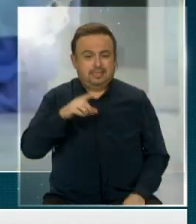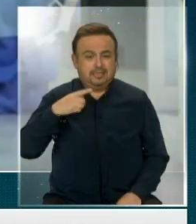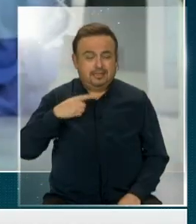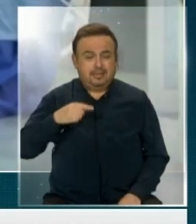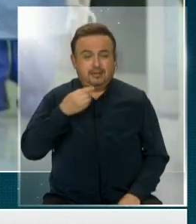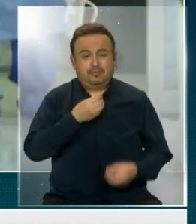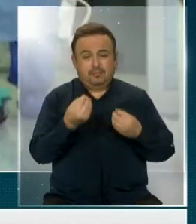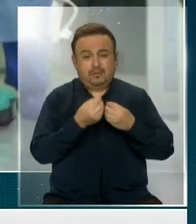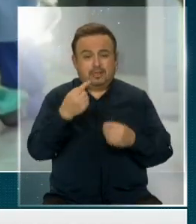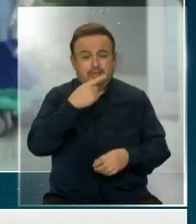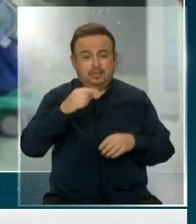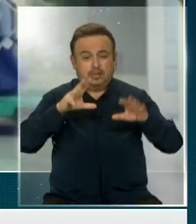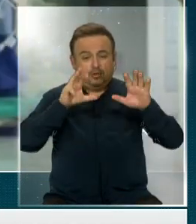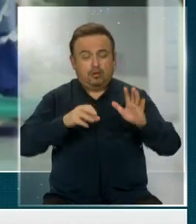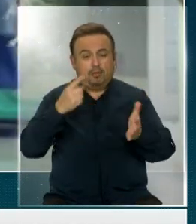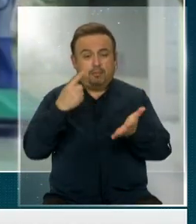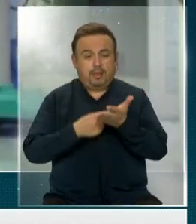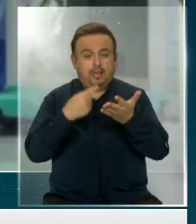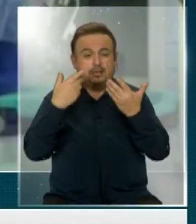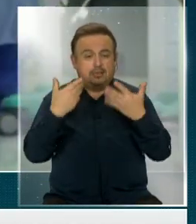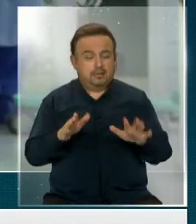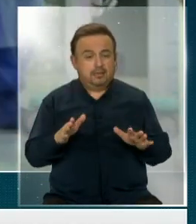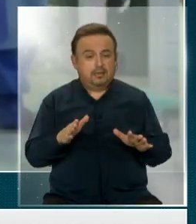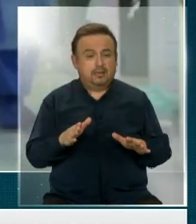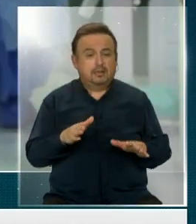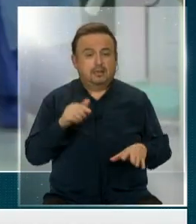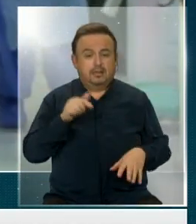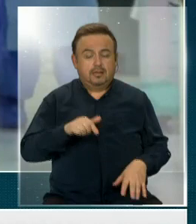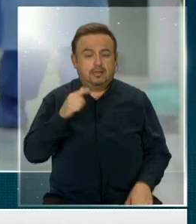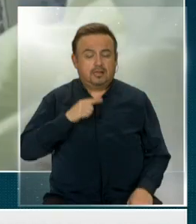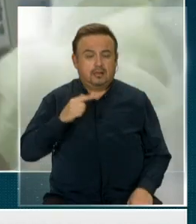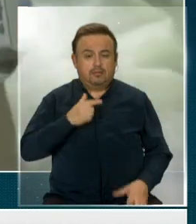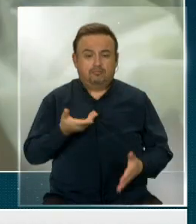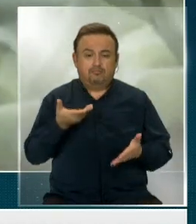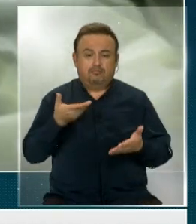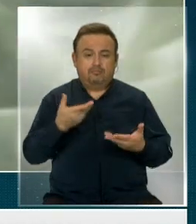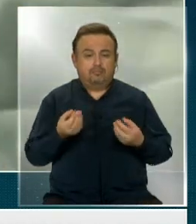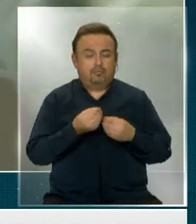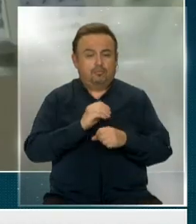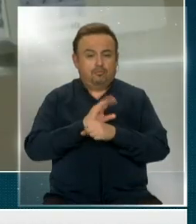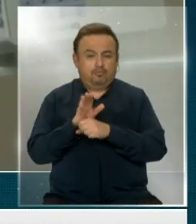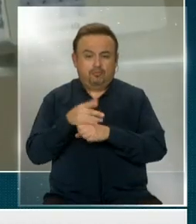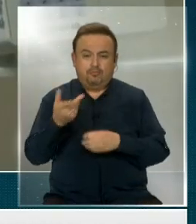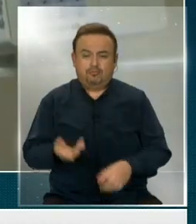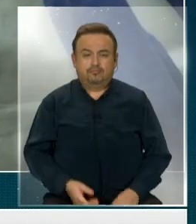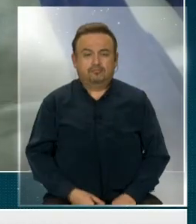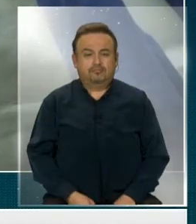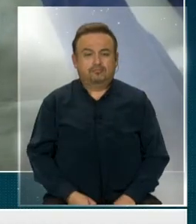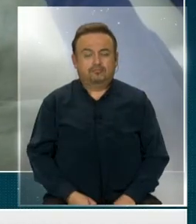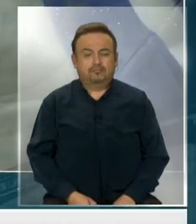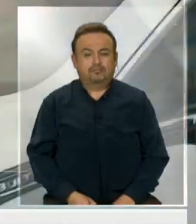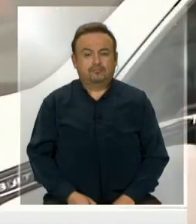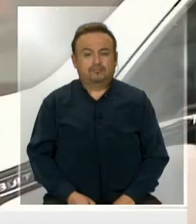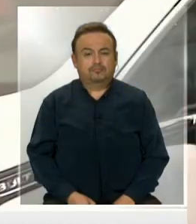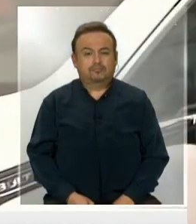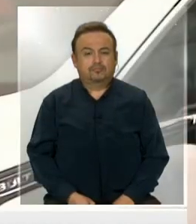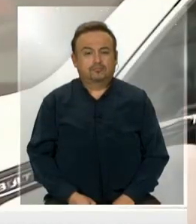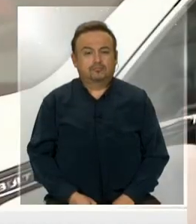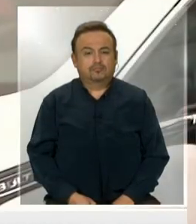esos 190 mil que ya se cuentan aquí en Estados Unidos por COVID-19.